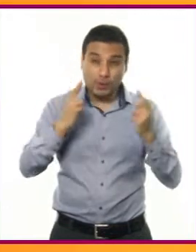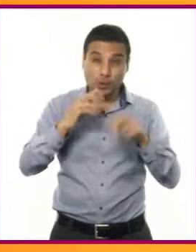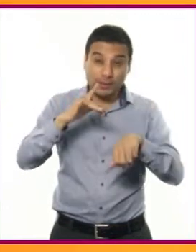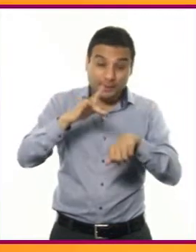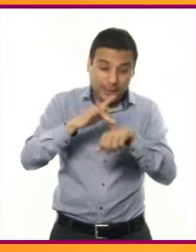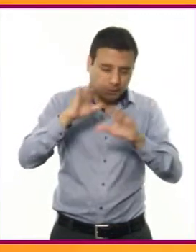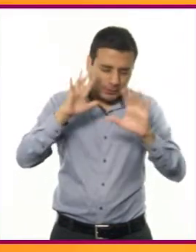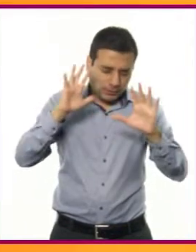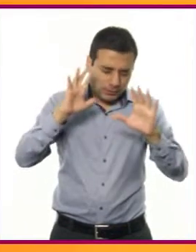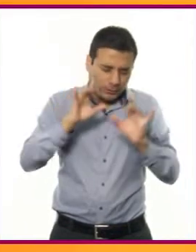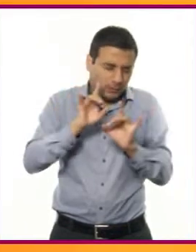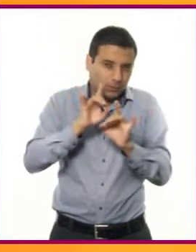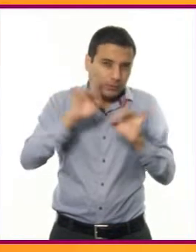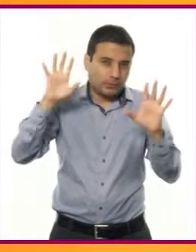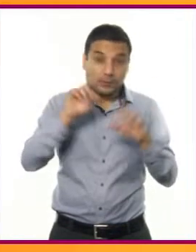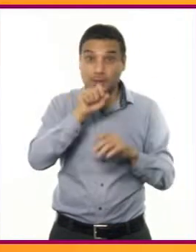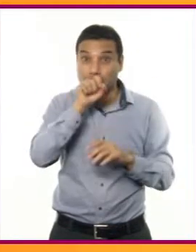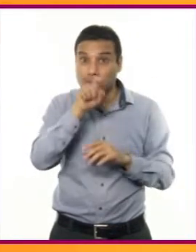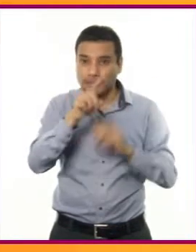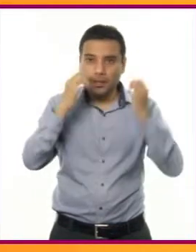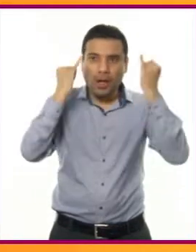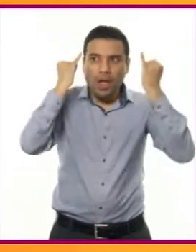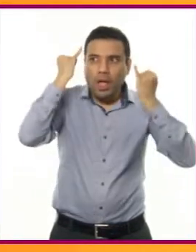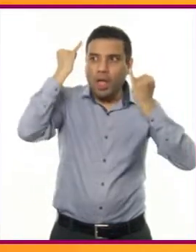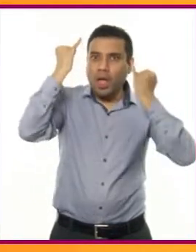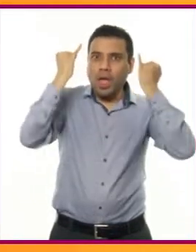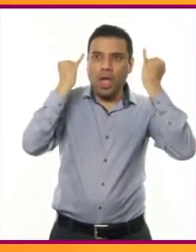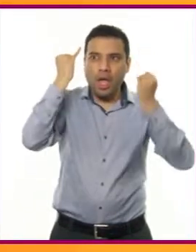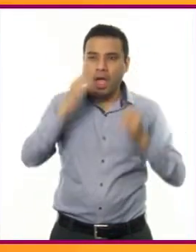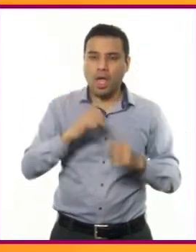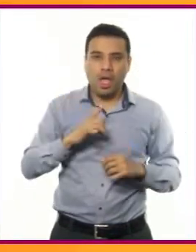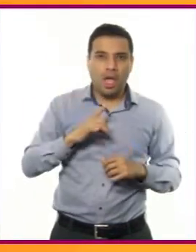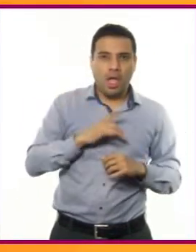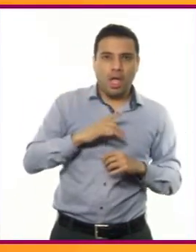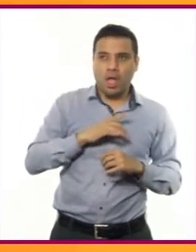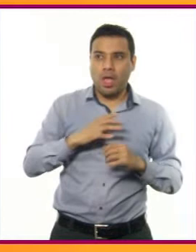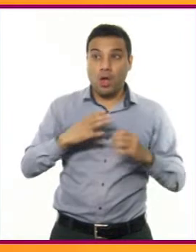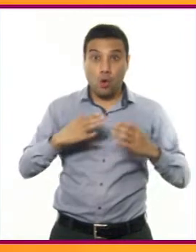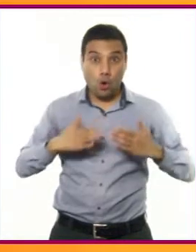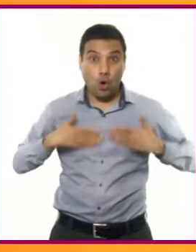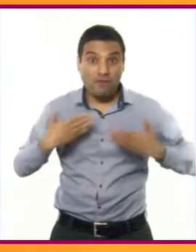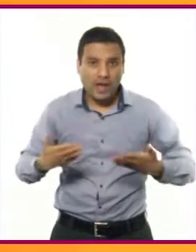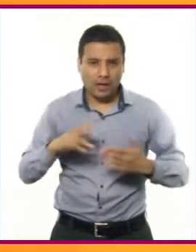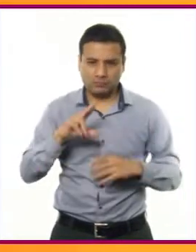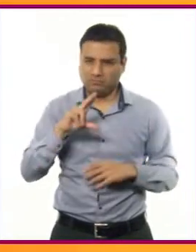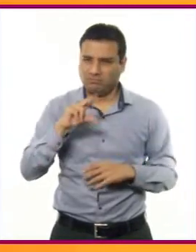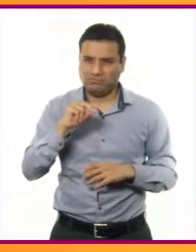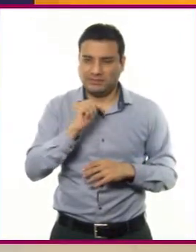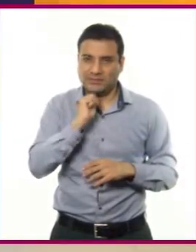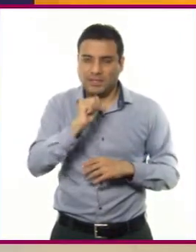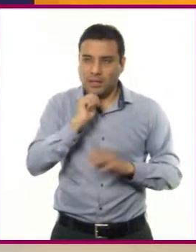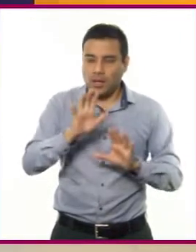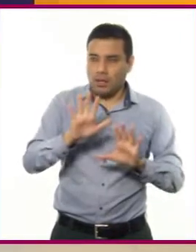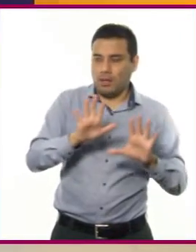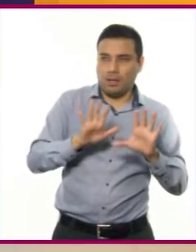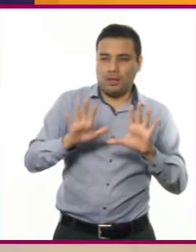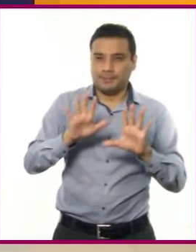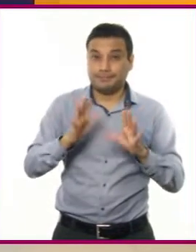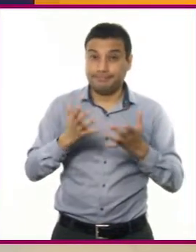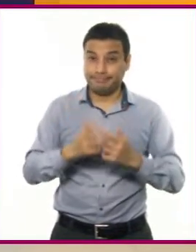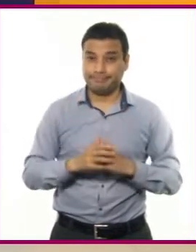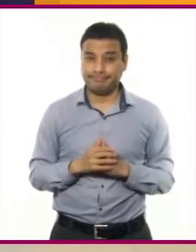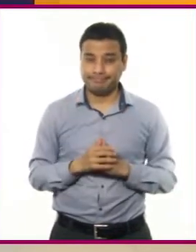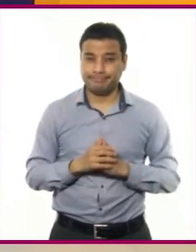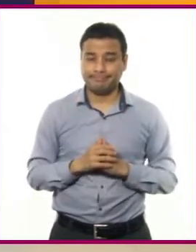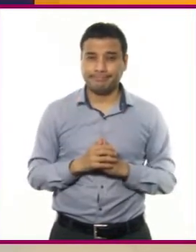y, por supuesto, paranoia. Es decir, desconfianza extrema e injustificada hacia los demás.